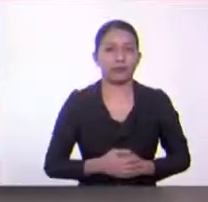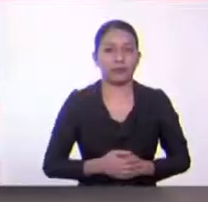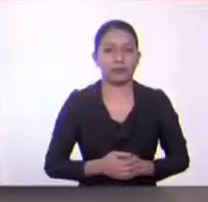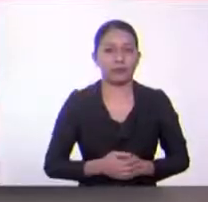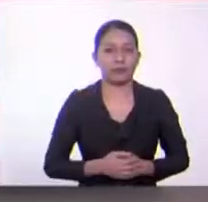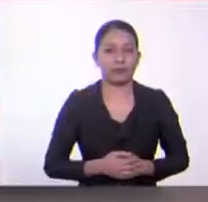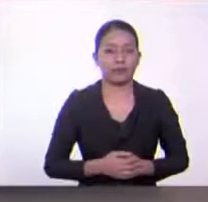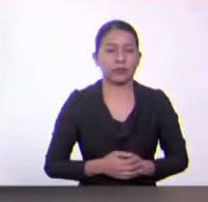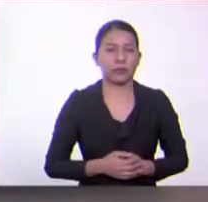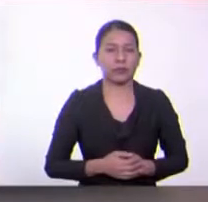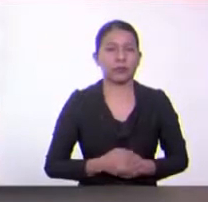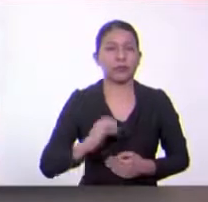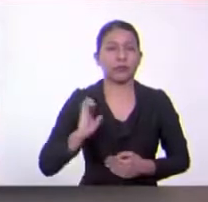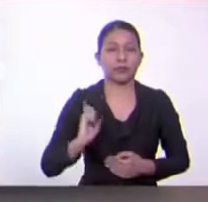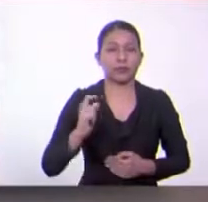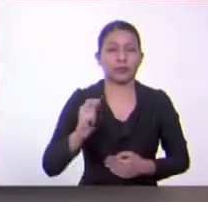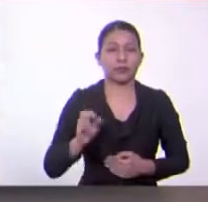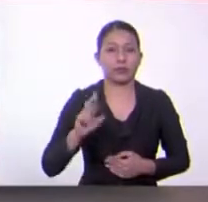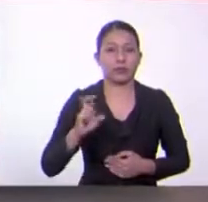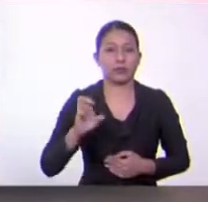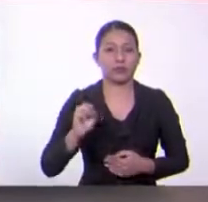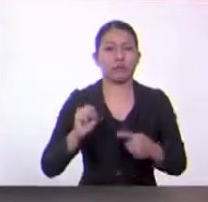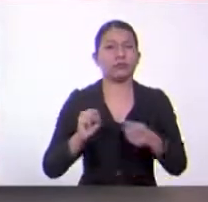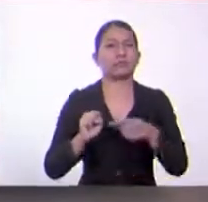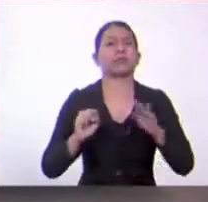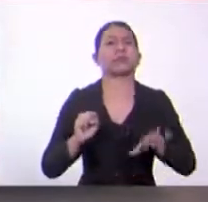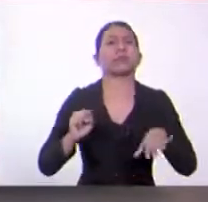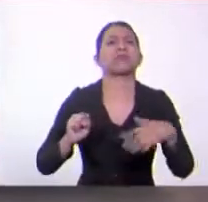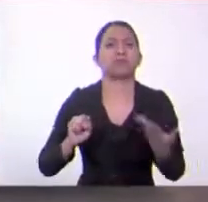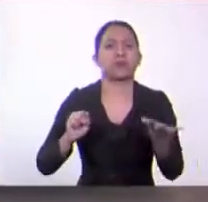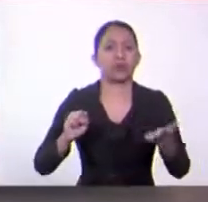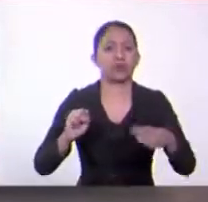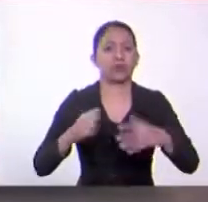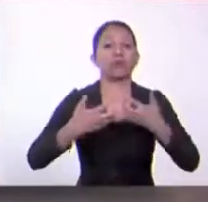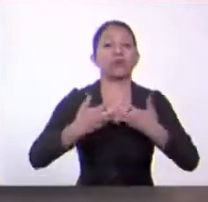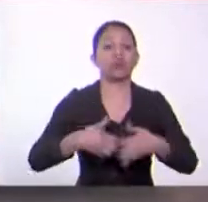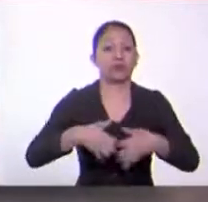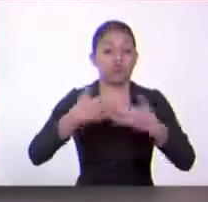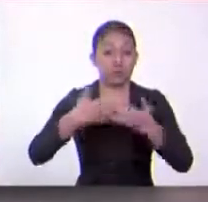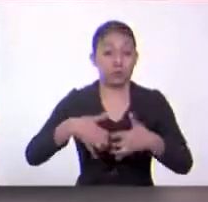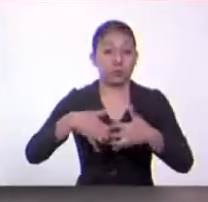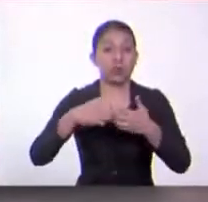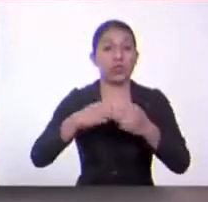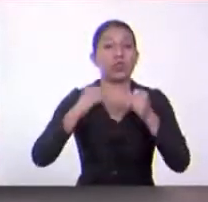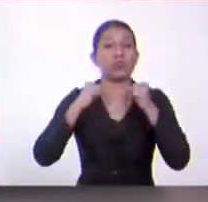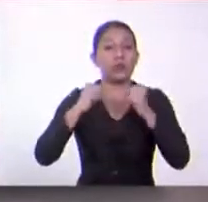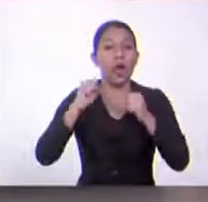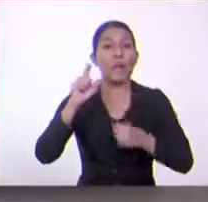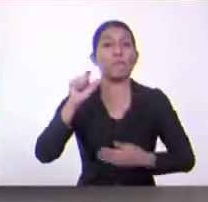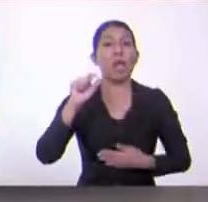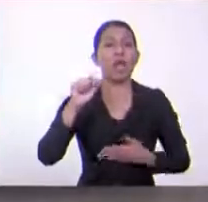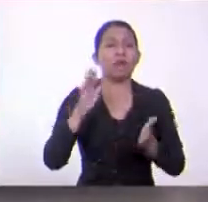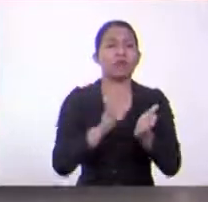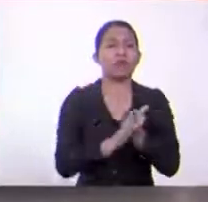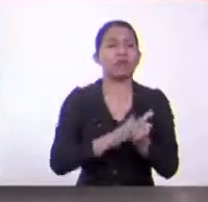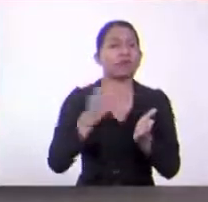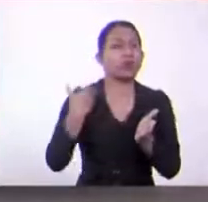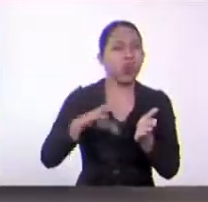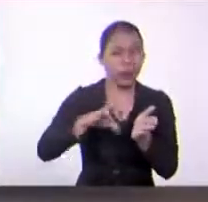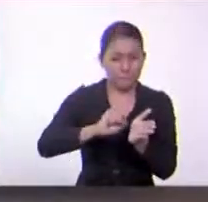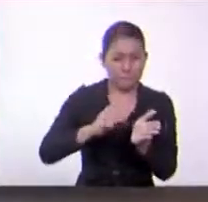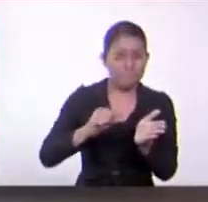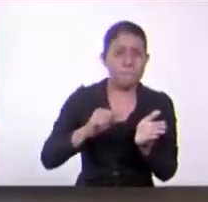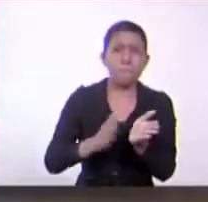Los éteres son usados en la fabricación de fuertes pegamentos.